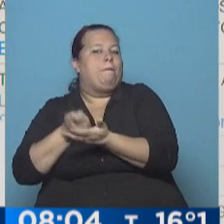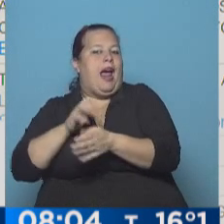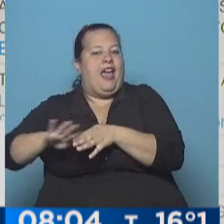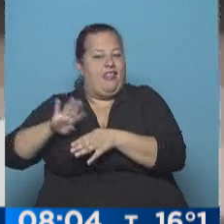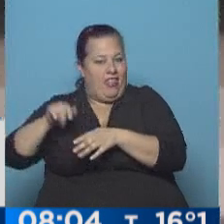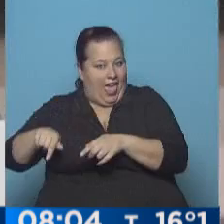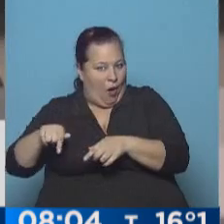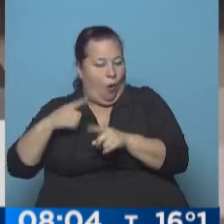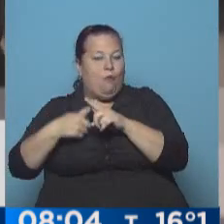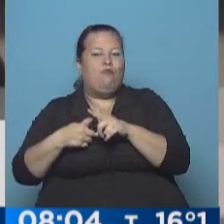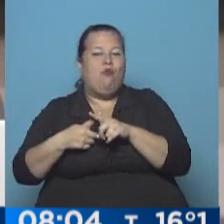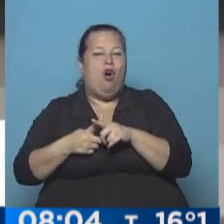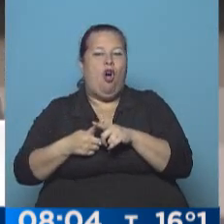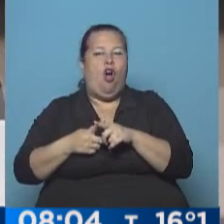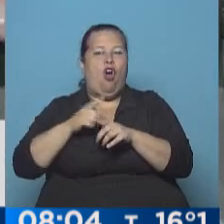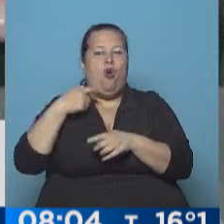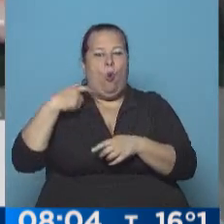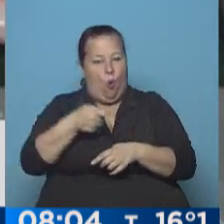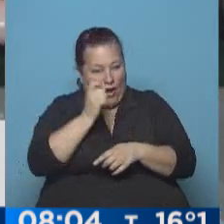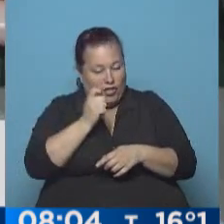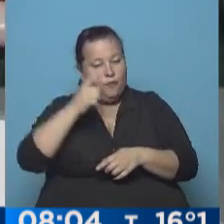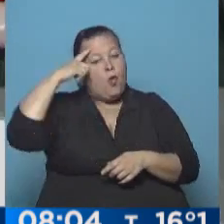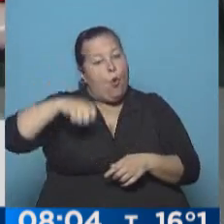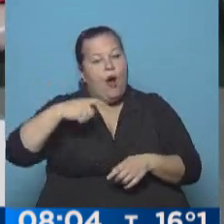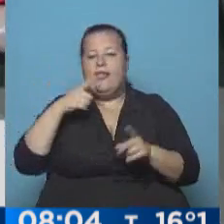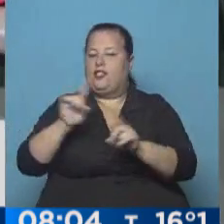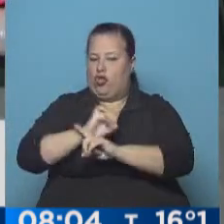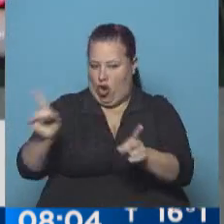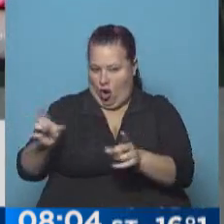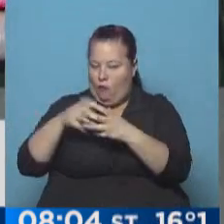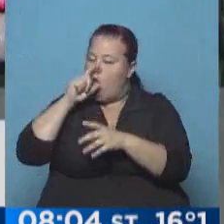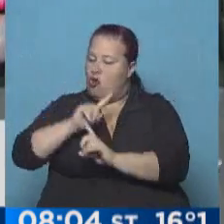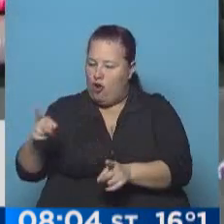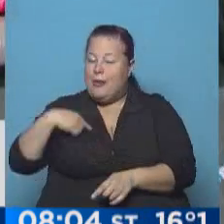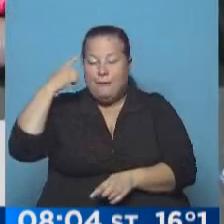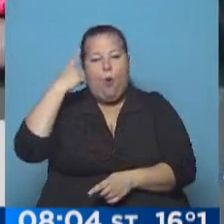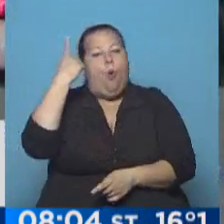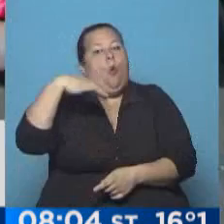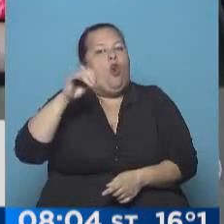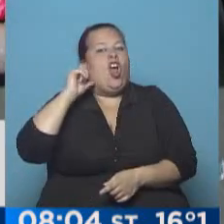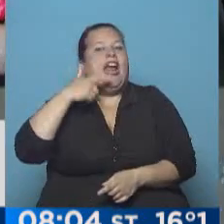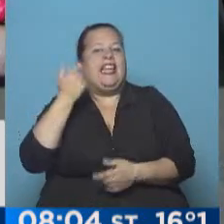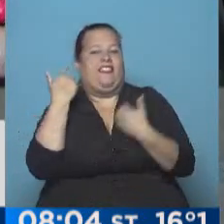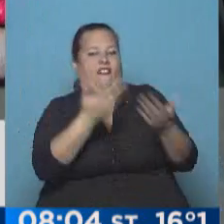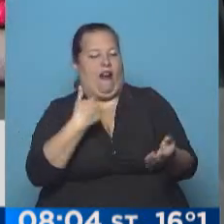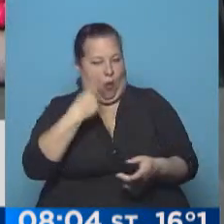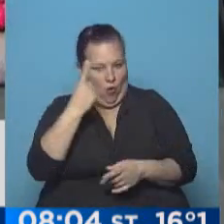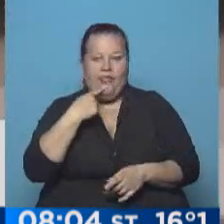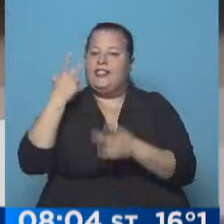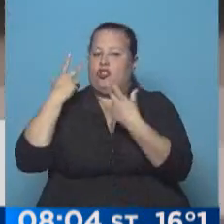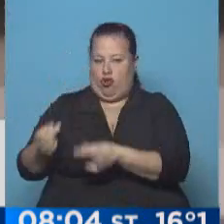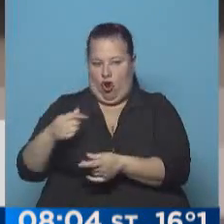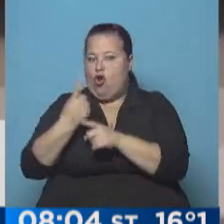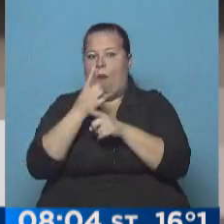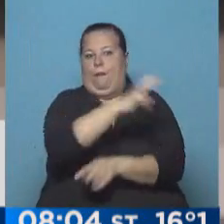la deuda por la demanda y grises en ese momento le dice que no a los buitres yo creo que es el único fallo de griesa a favor de argentina cuando le dijo que